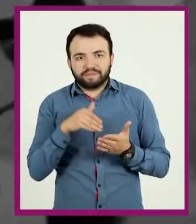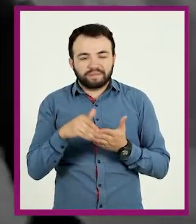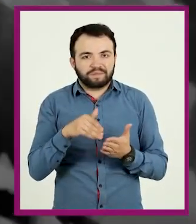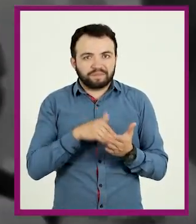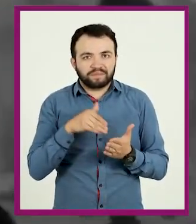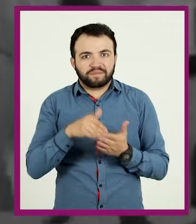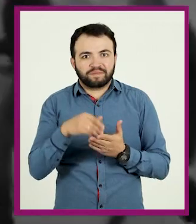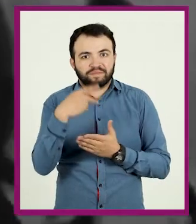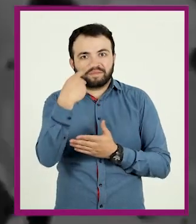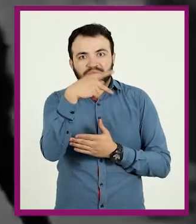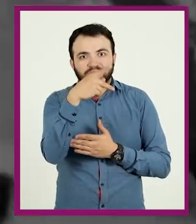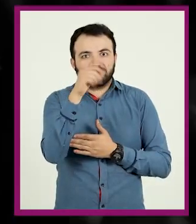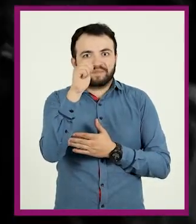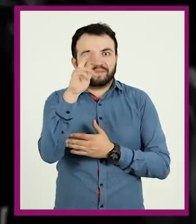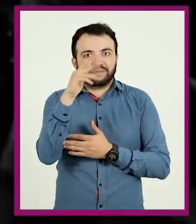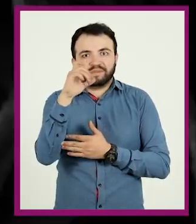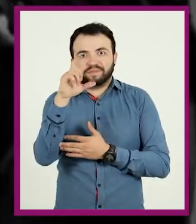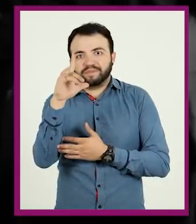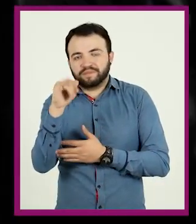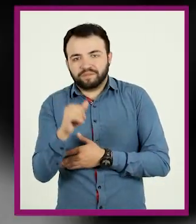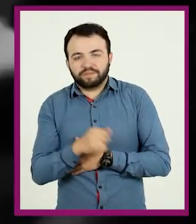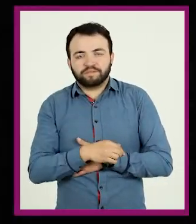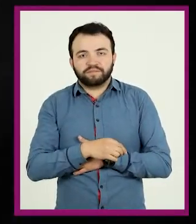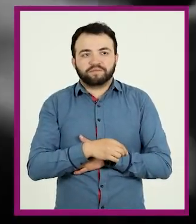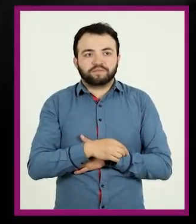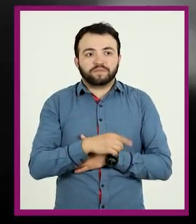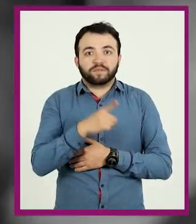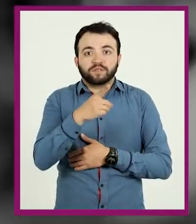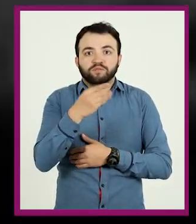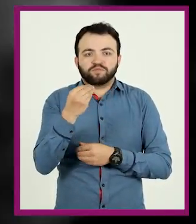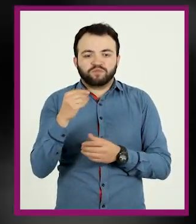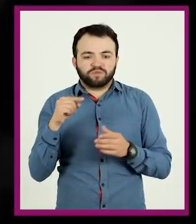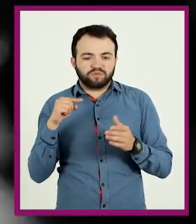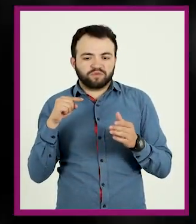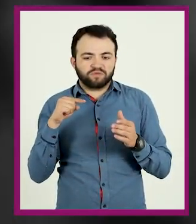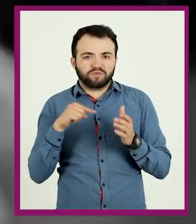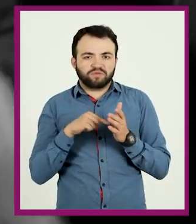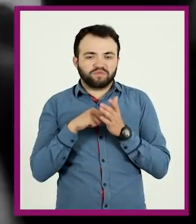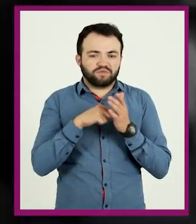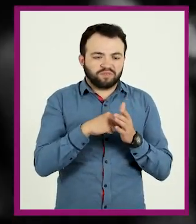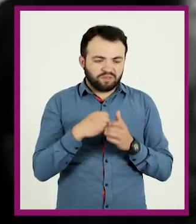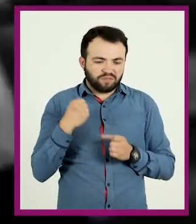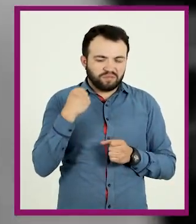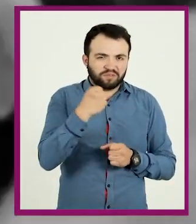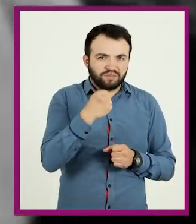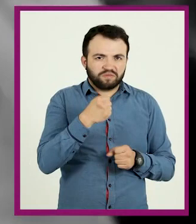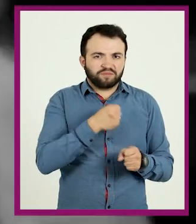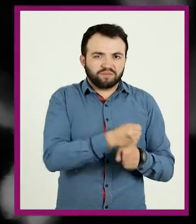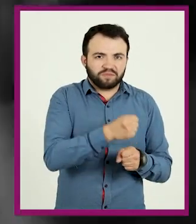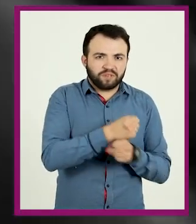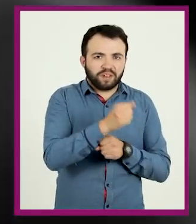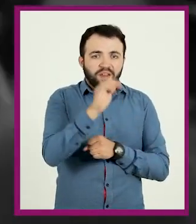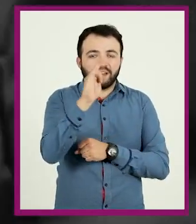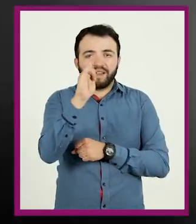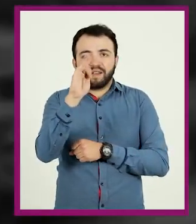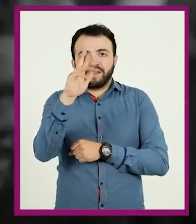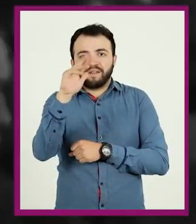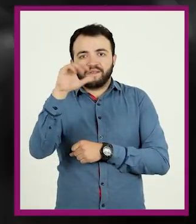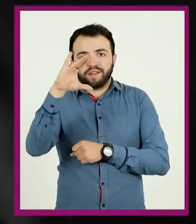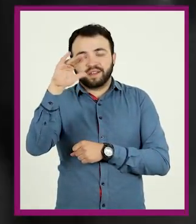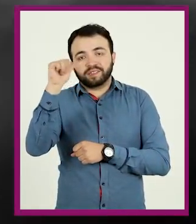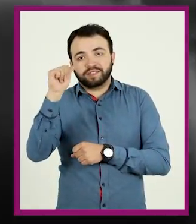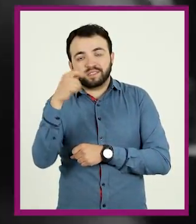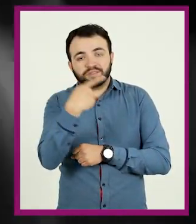argelinos. Por más de un siglo había estado bajo dominación francesa, no en calidad de colonia, sino reconocida como